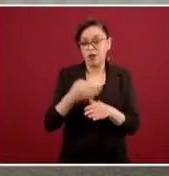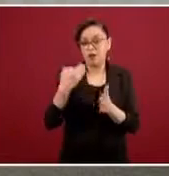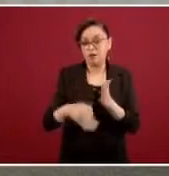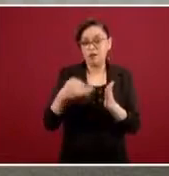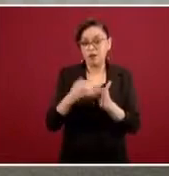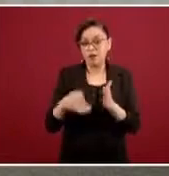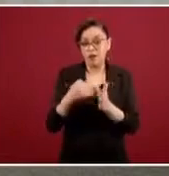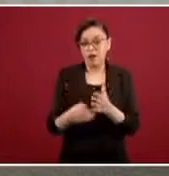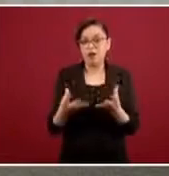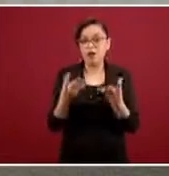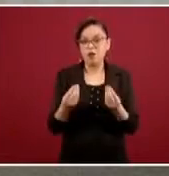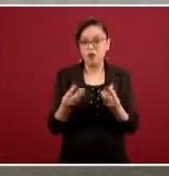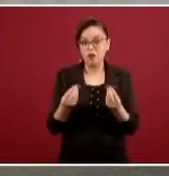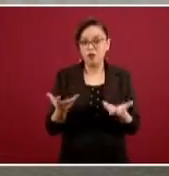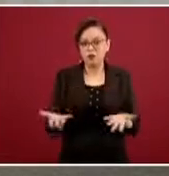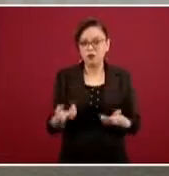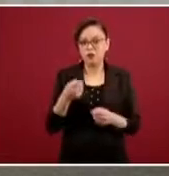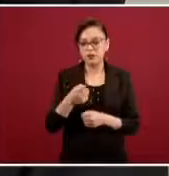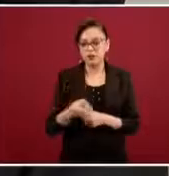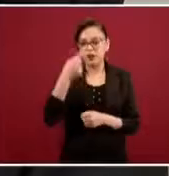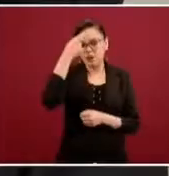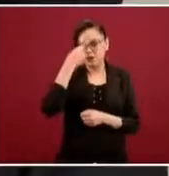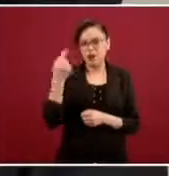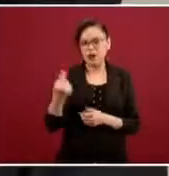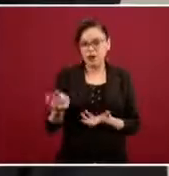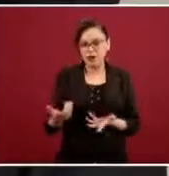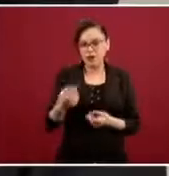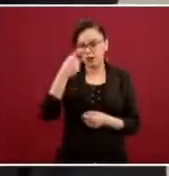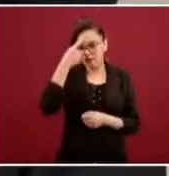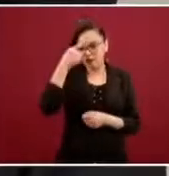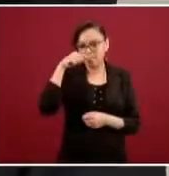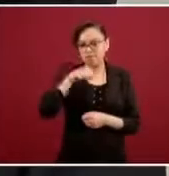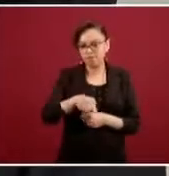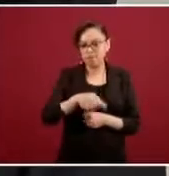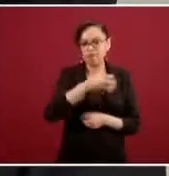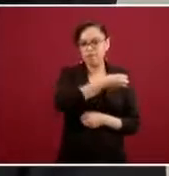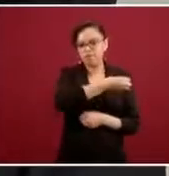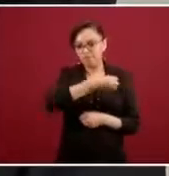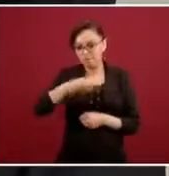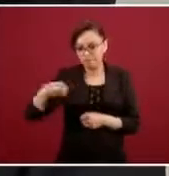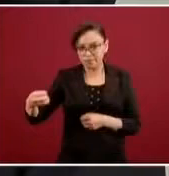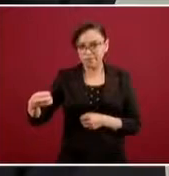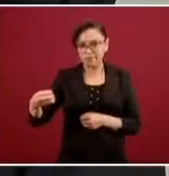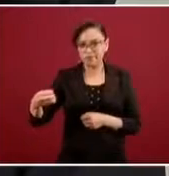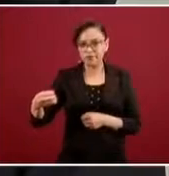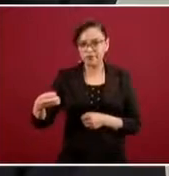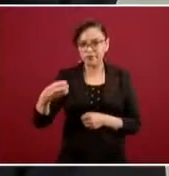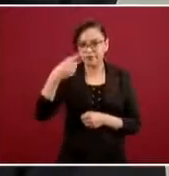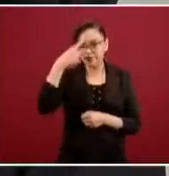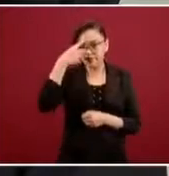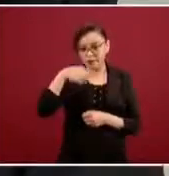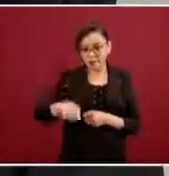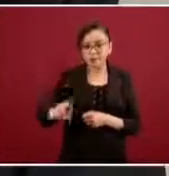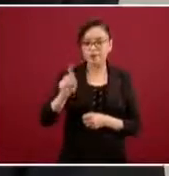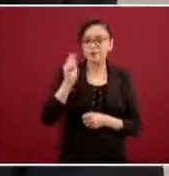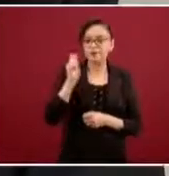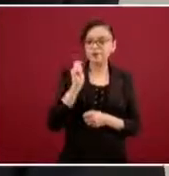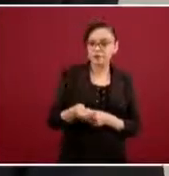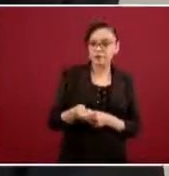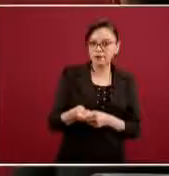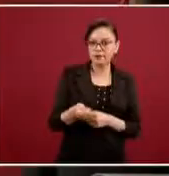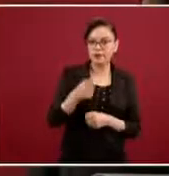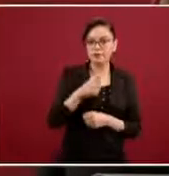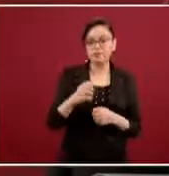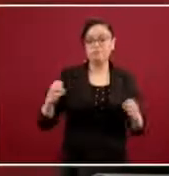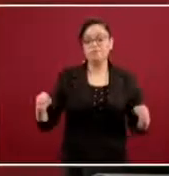Tiene el propósito de organizar la respuesta y debe de ser frente a la emergencia sanitaria relacionada, en este